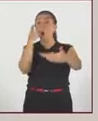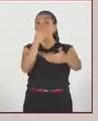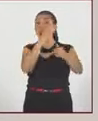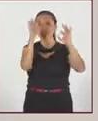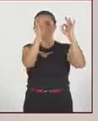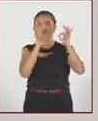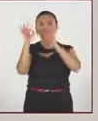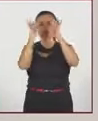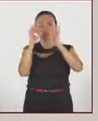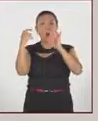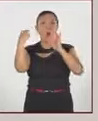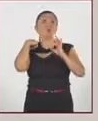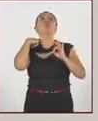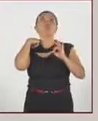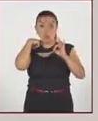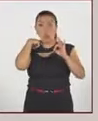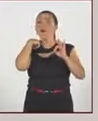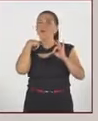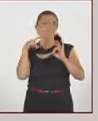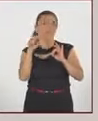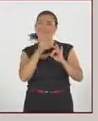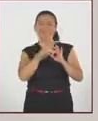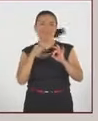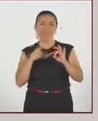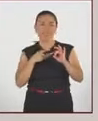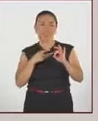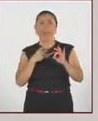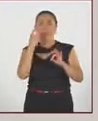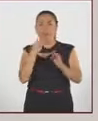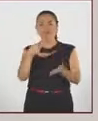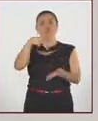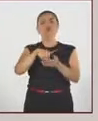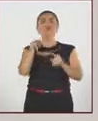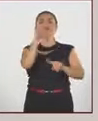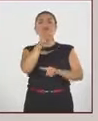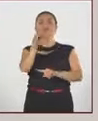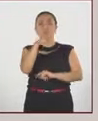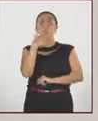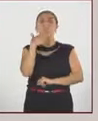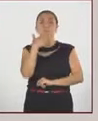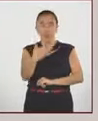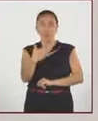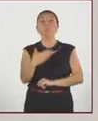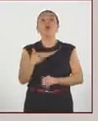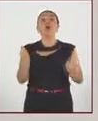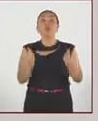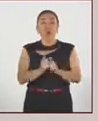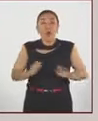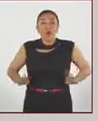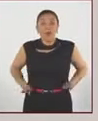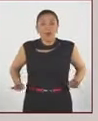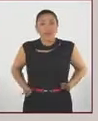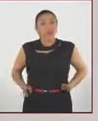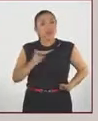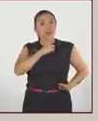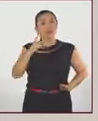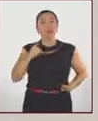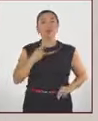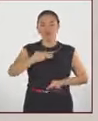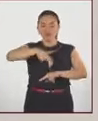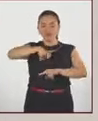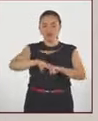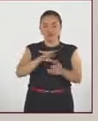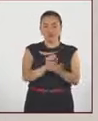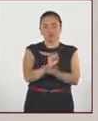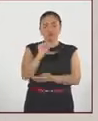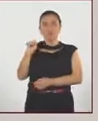cuello. Ajá. Esa es la postura correcta. Tener la cadera lo más pegada al respaldo del